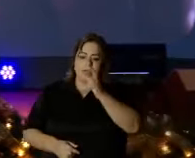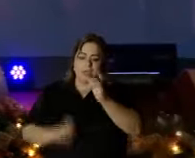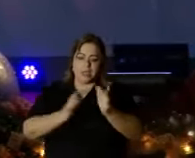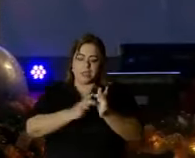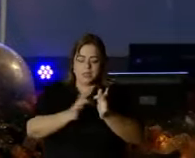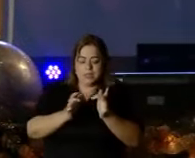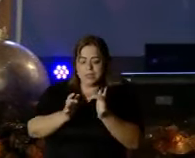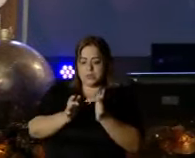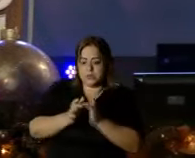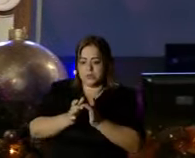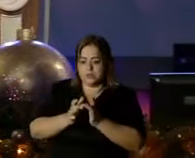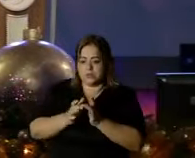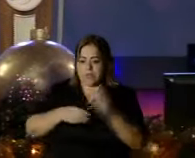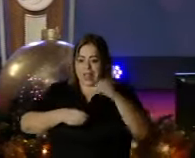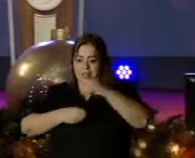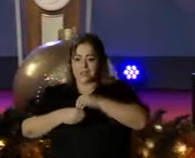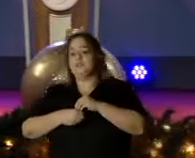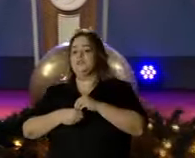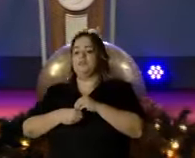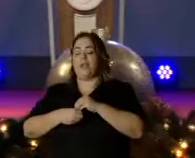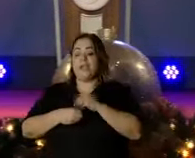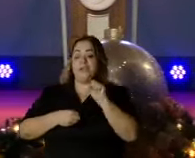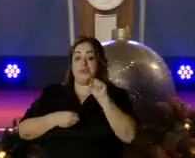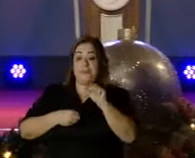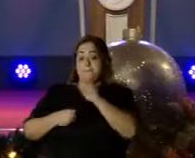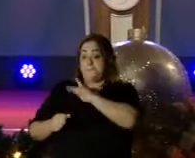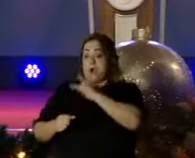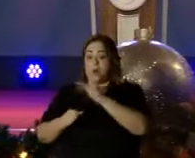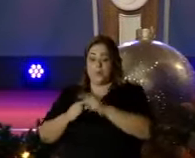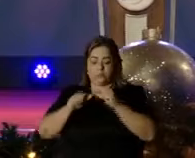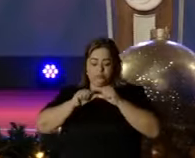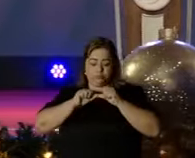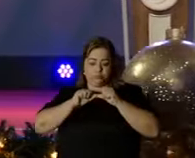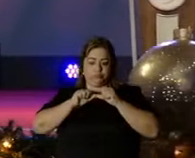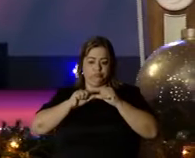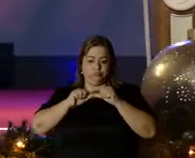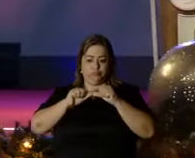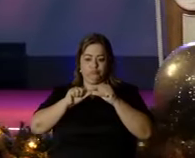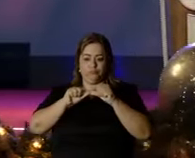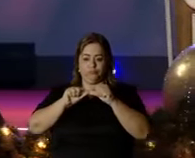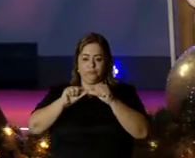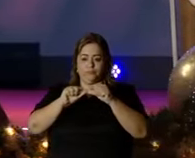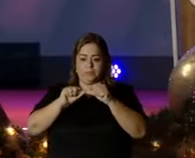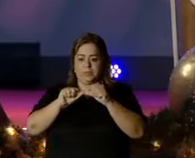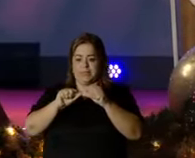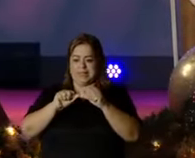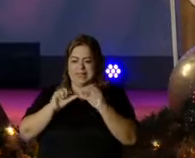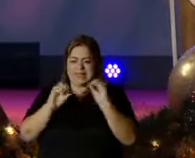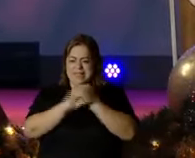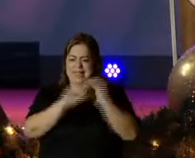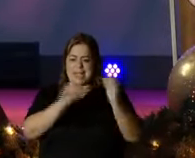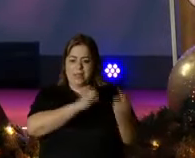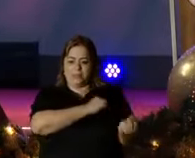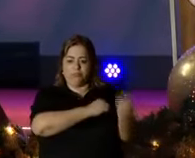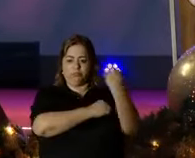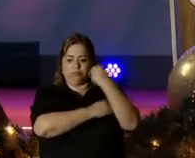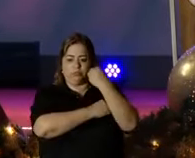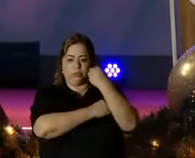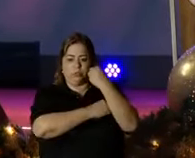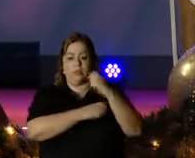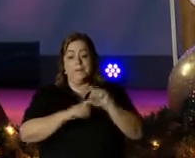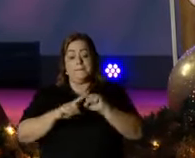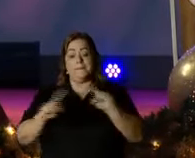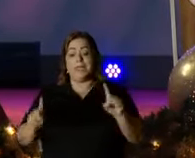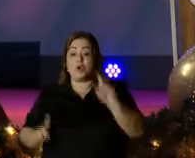Eran indetenibles. Eran prácticamente, seríamos invencibles. Si